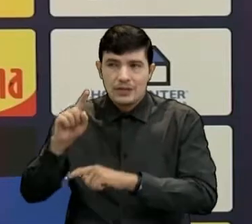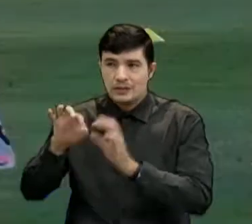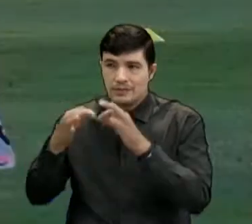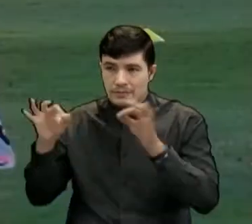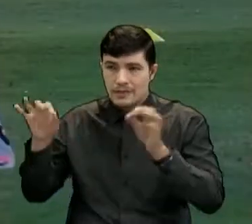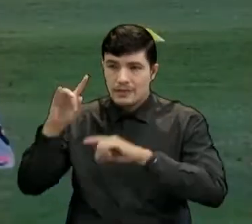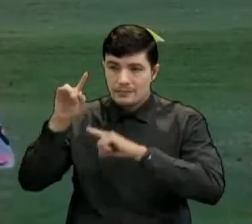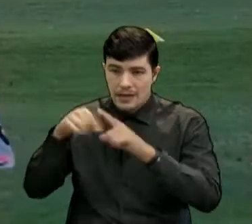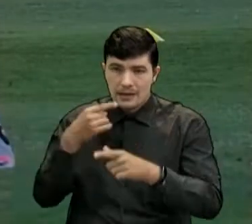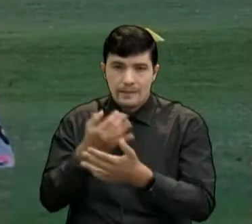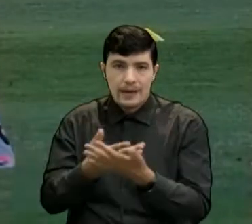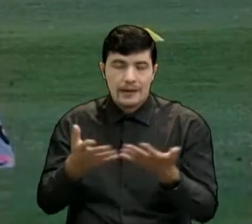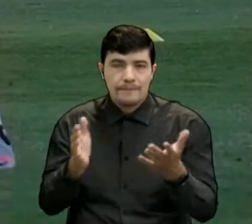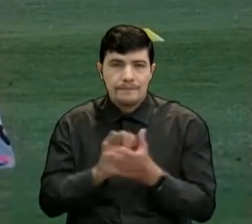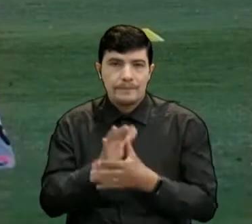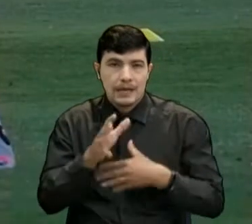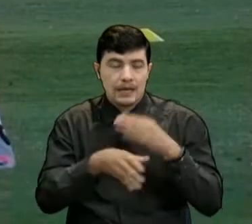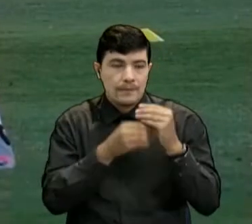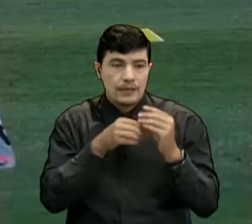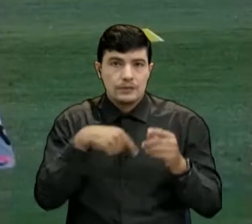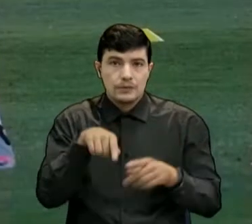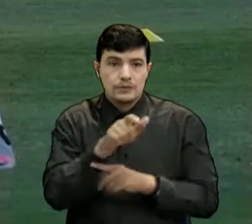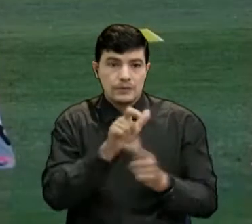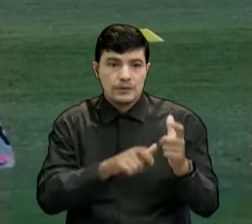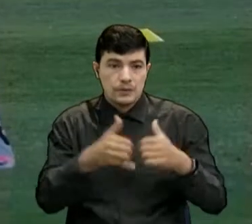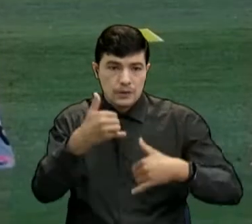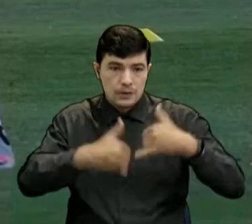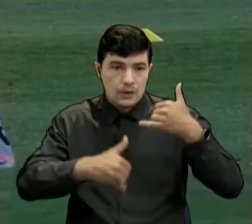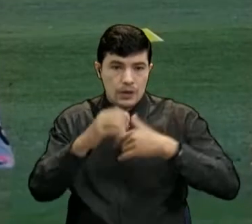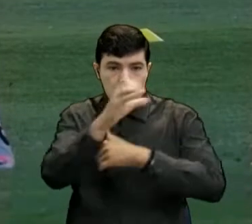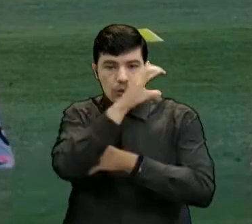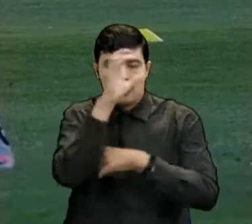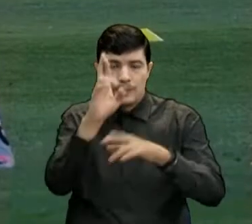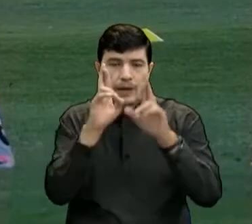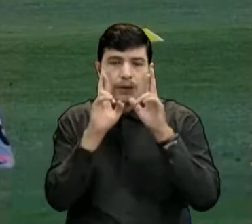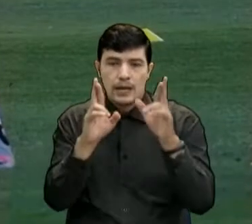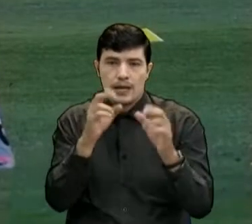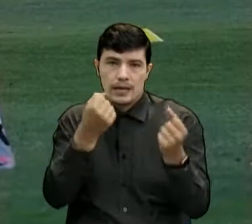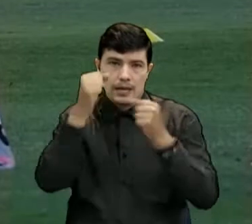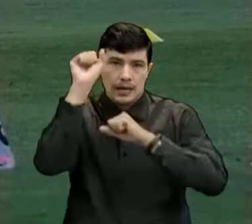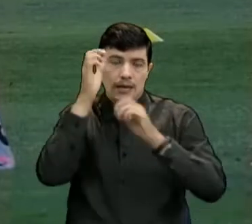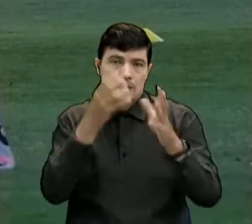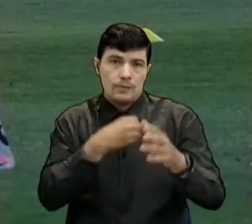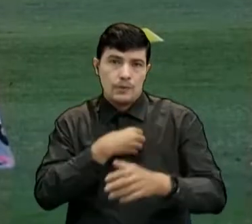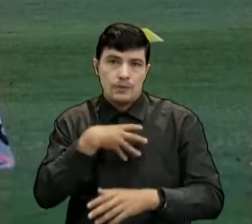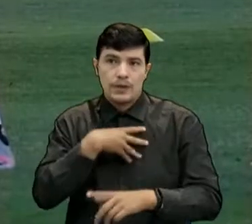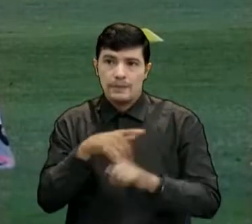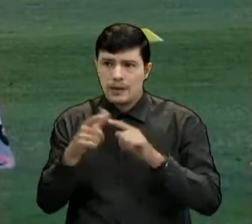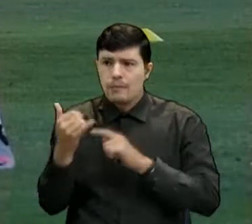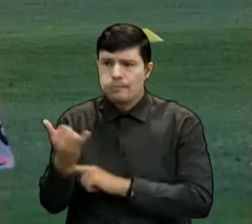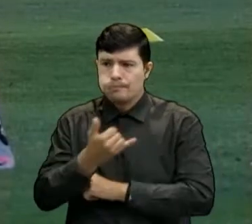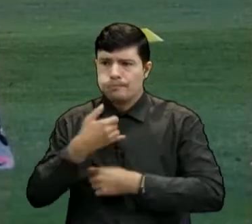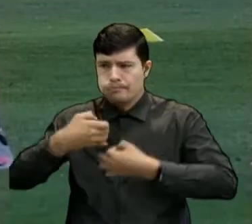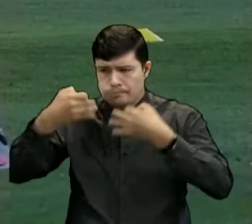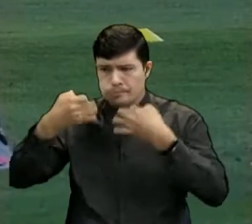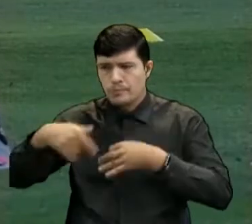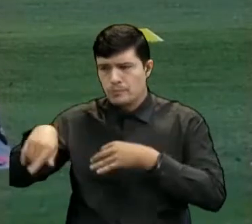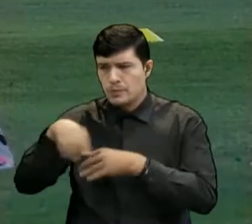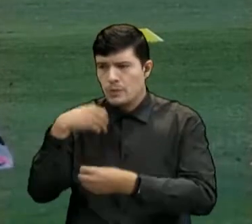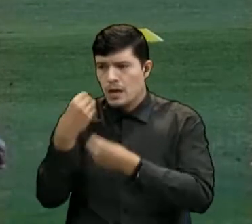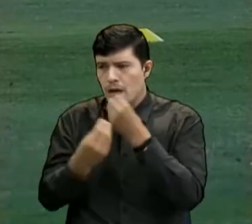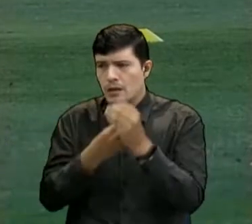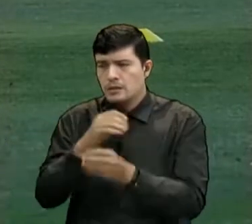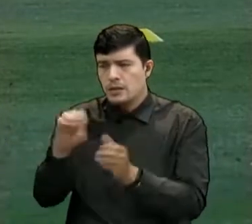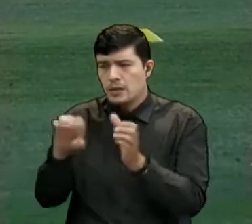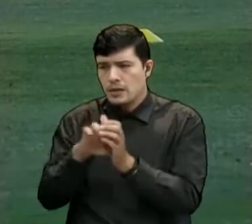mensaje. Y así como los porteros, varios jugadores de la selección Colombia esperan una oportunidad. Sin embargo, desde el banco están conformes con lo hecho por el equipo